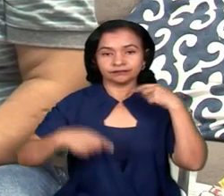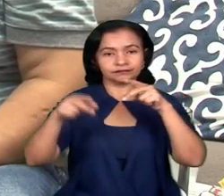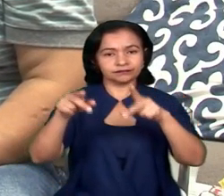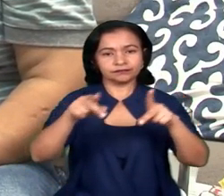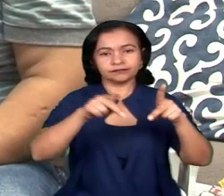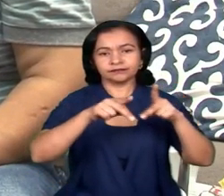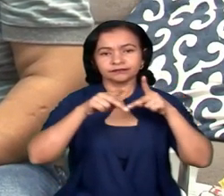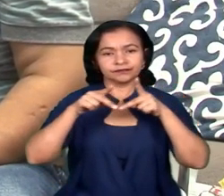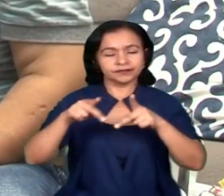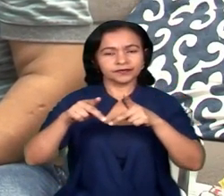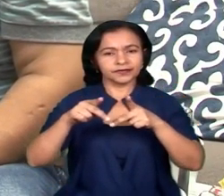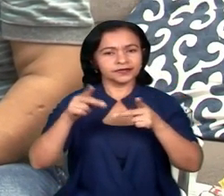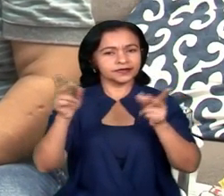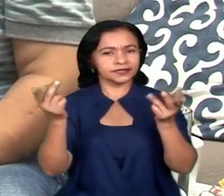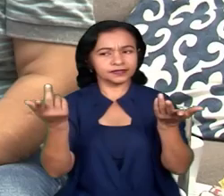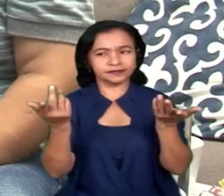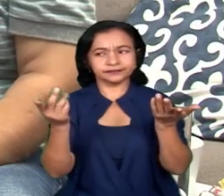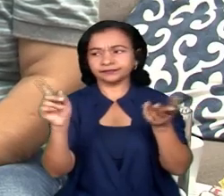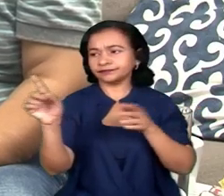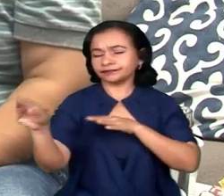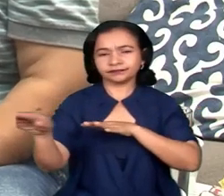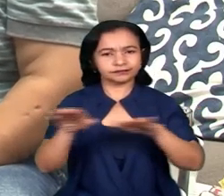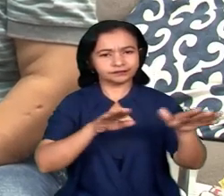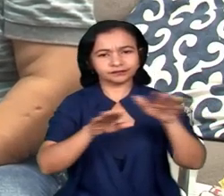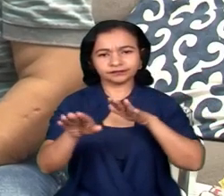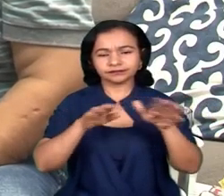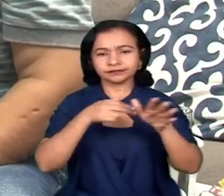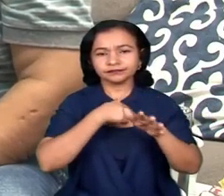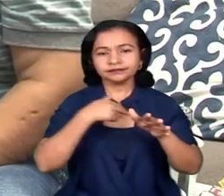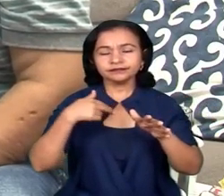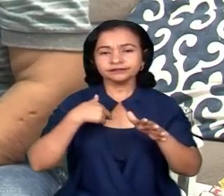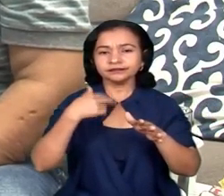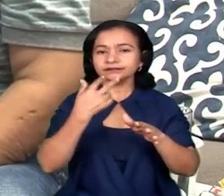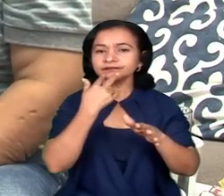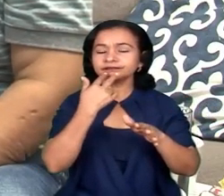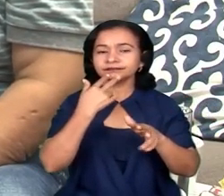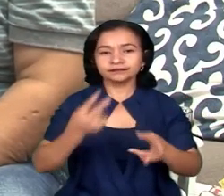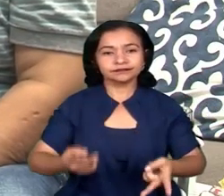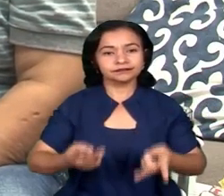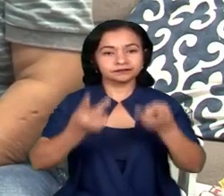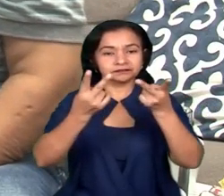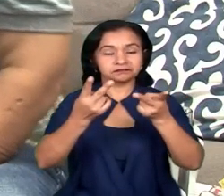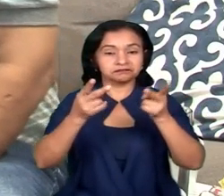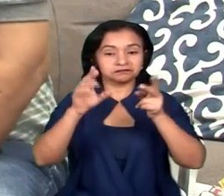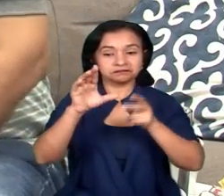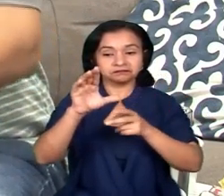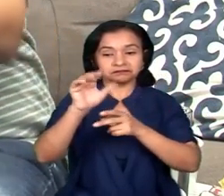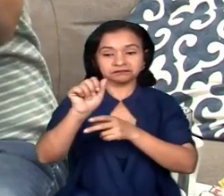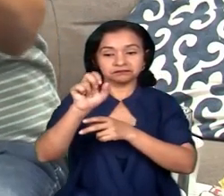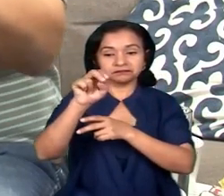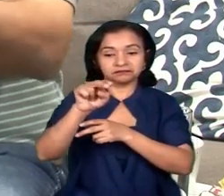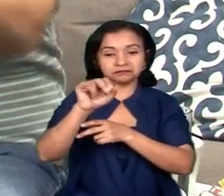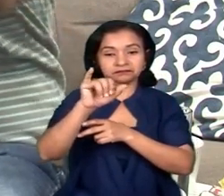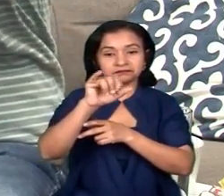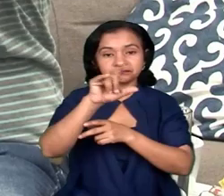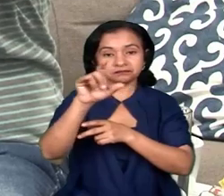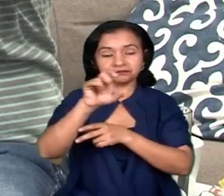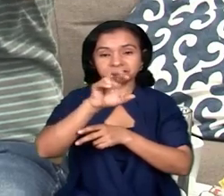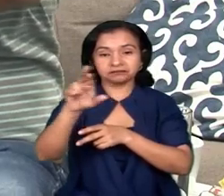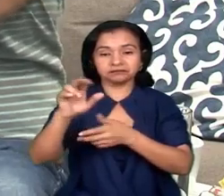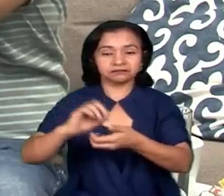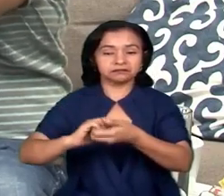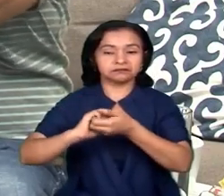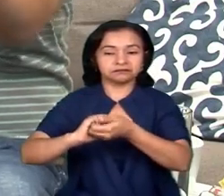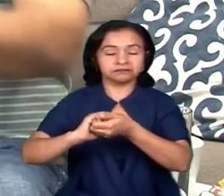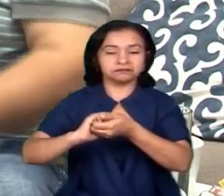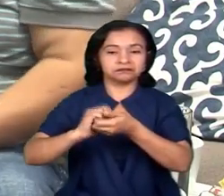fue todo el tiempo, no pudo llegar a hacer, digamos, nada en su vida, nomás un canciller por una oportunidad que le dio un amigo